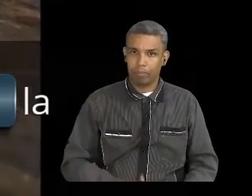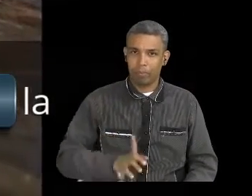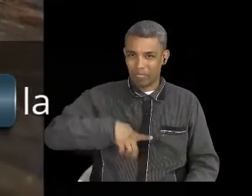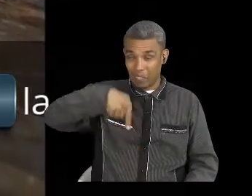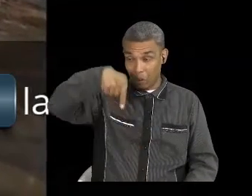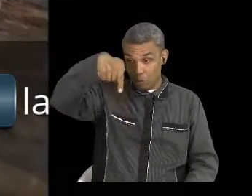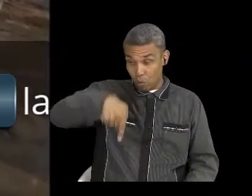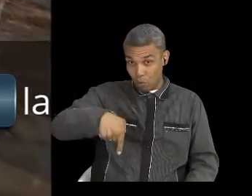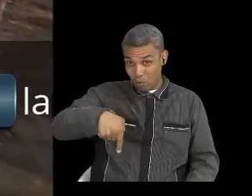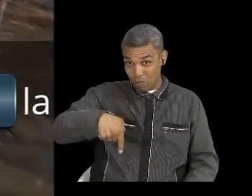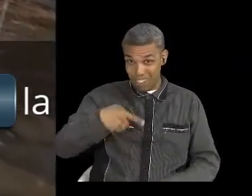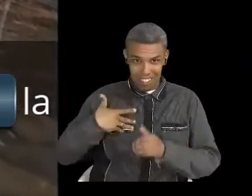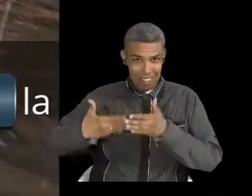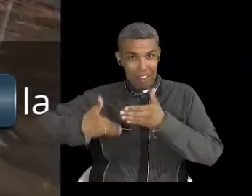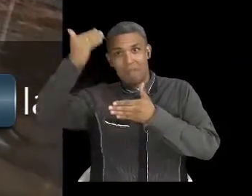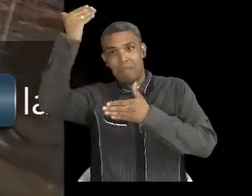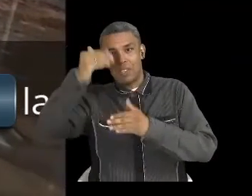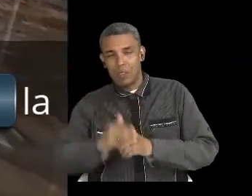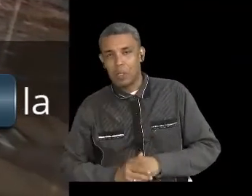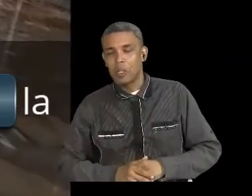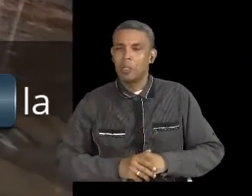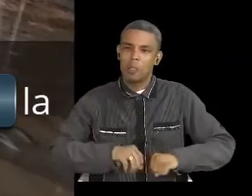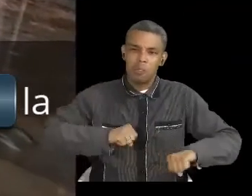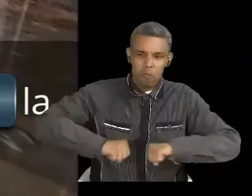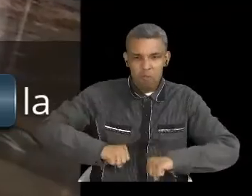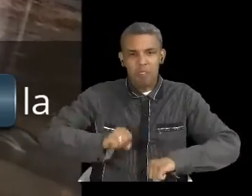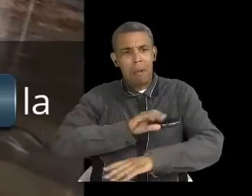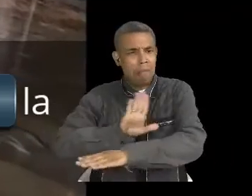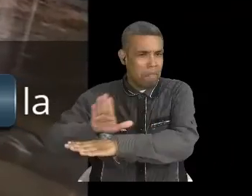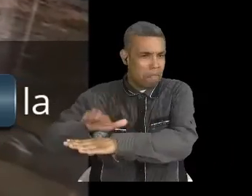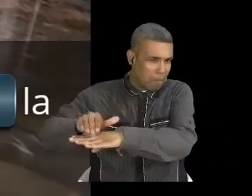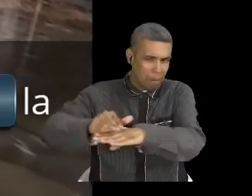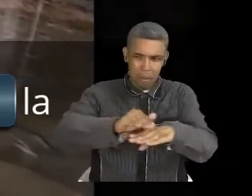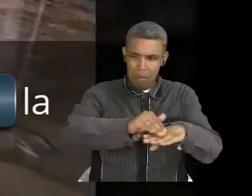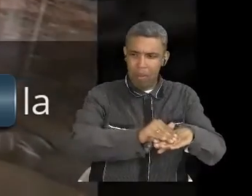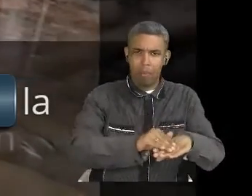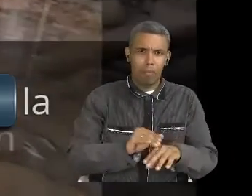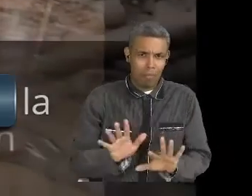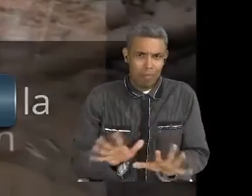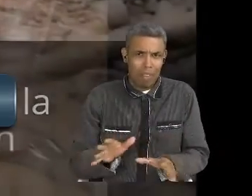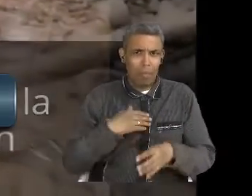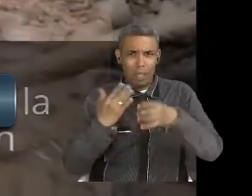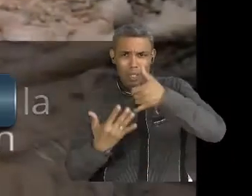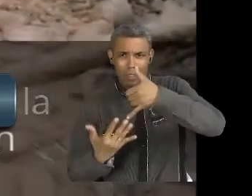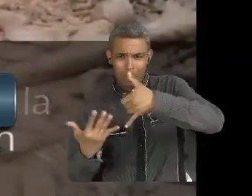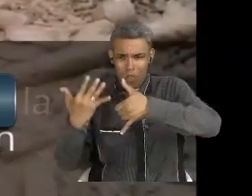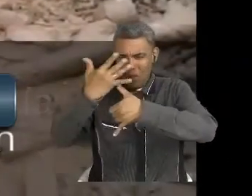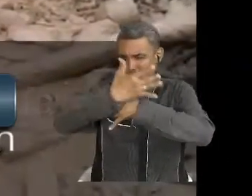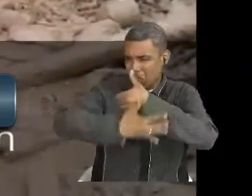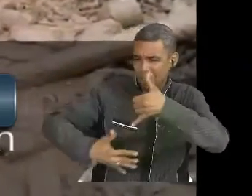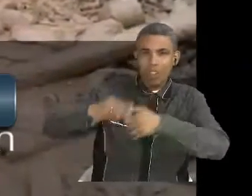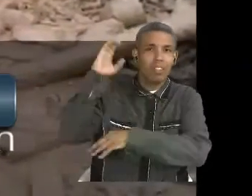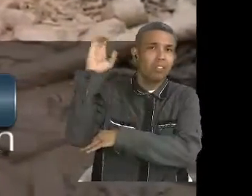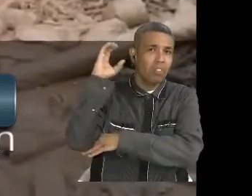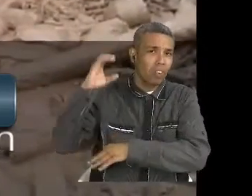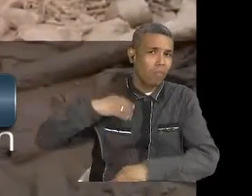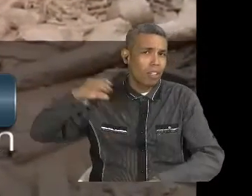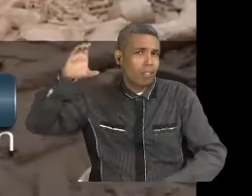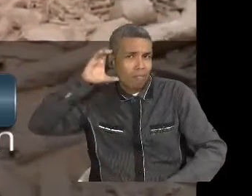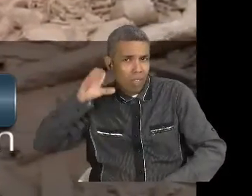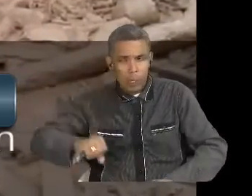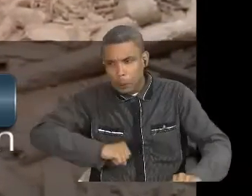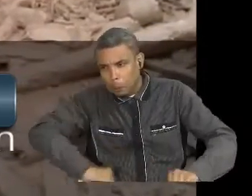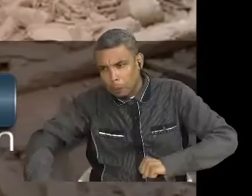fue que iniciamos por esta parte de nuestra región, aunque eso a nivel nacional está el despliegue por todas partes, sobre todo por la Cruz